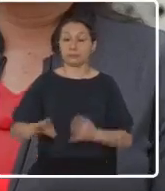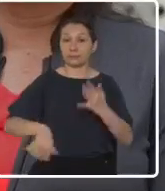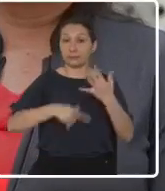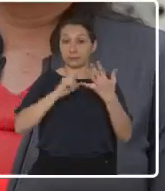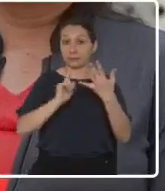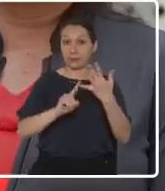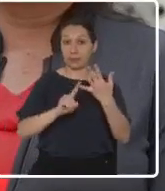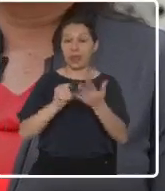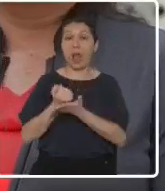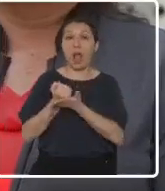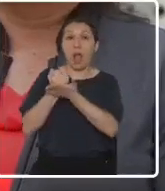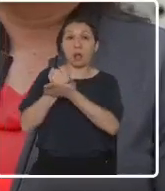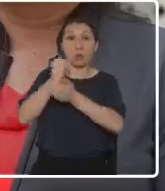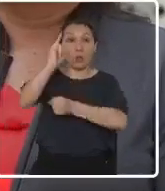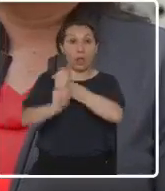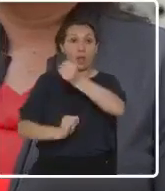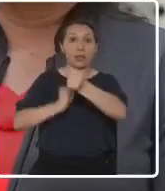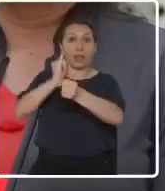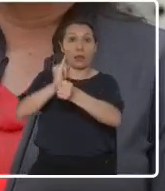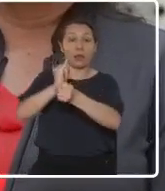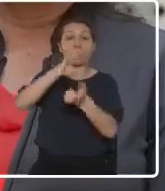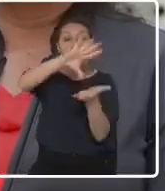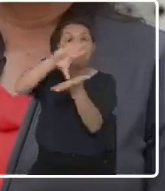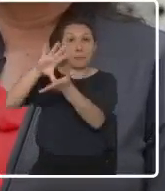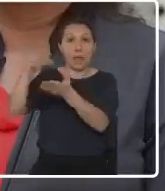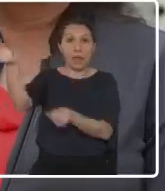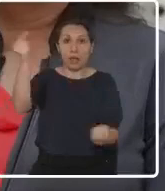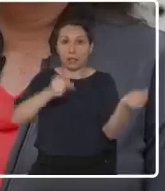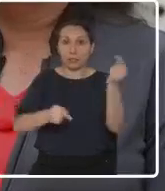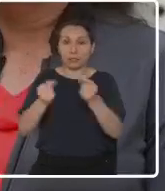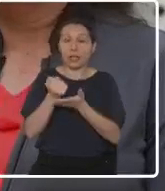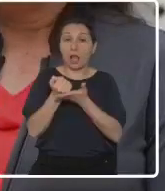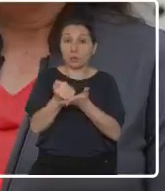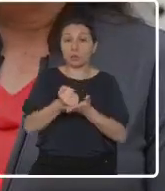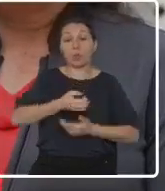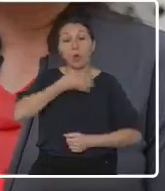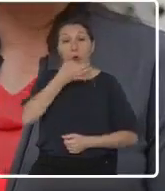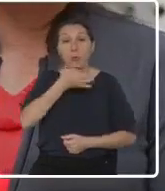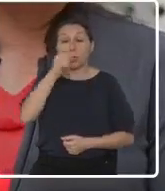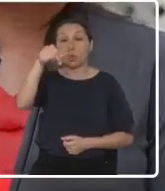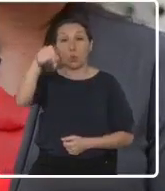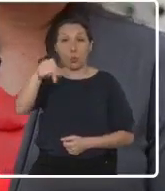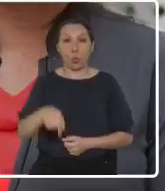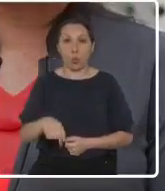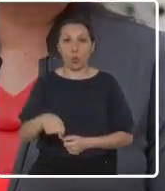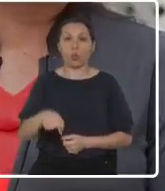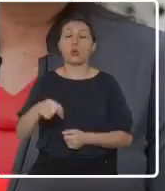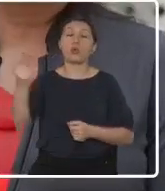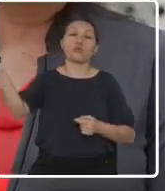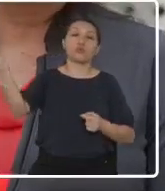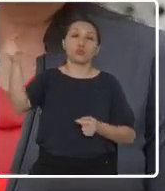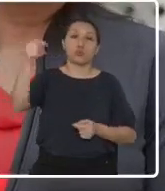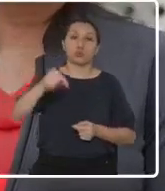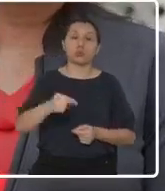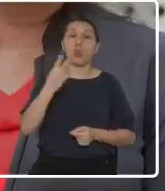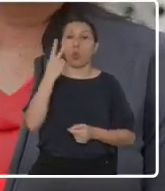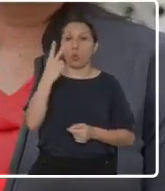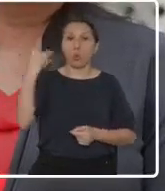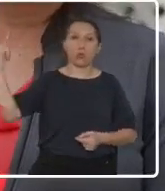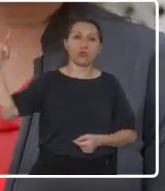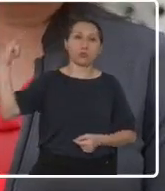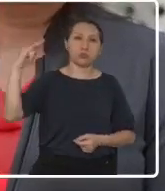Quinto, ayuda internacional. Quiero comentarles que hoy llegan dos